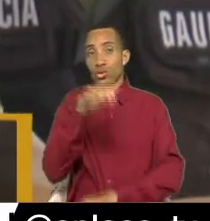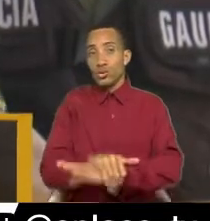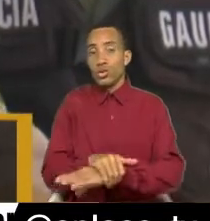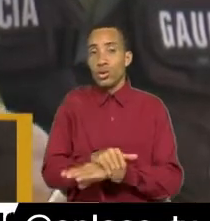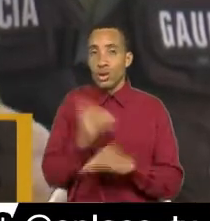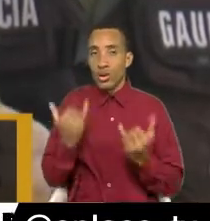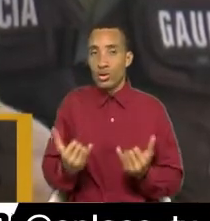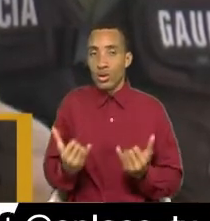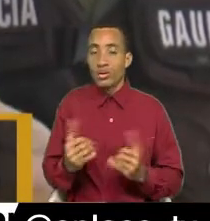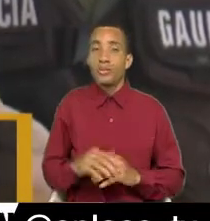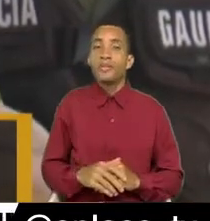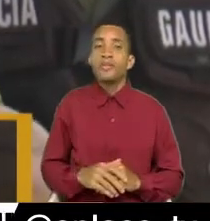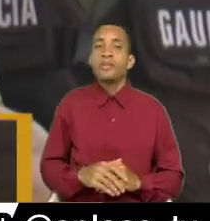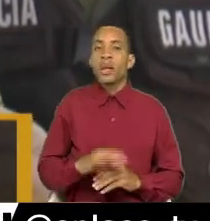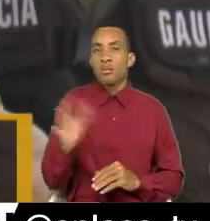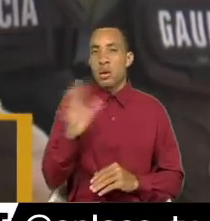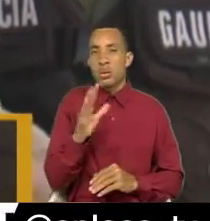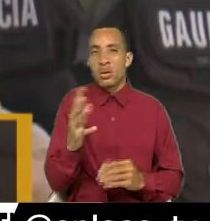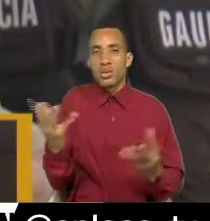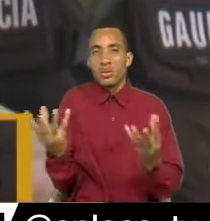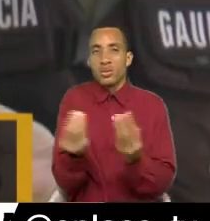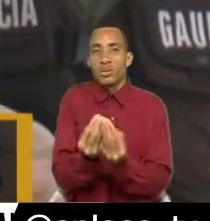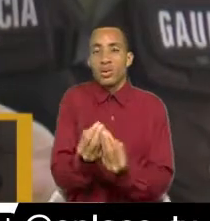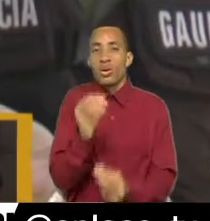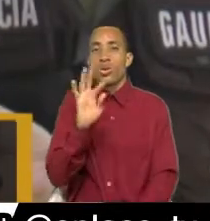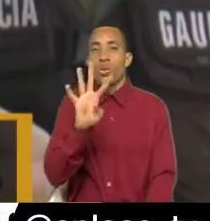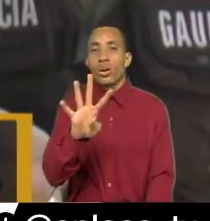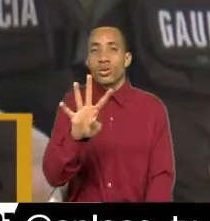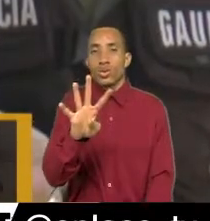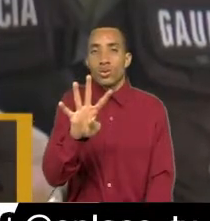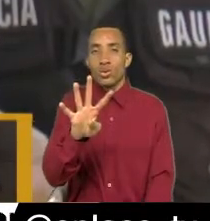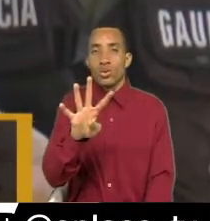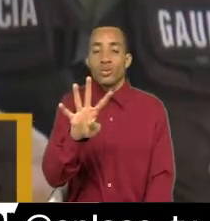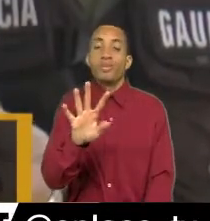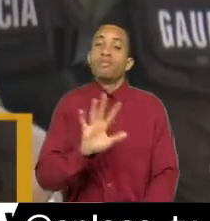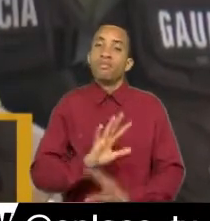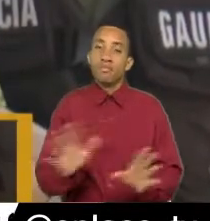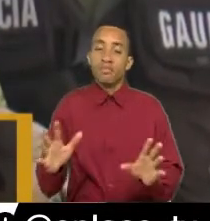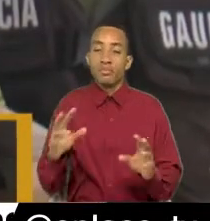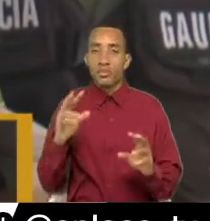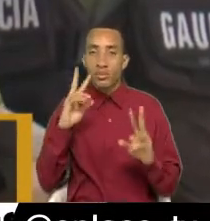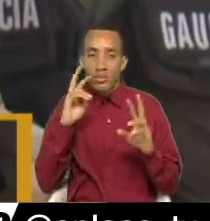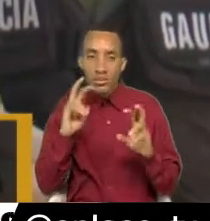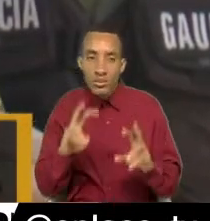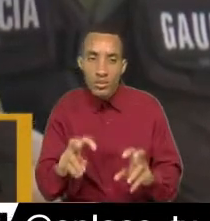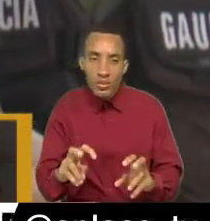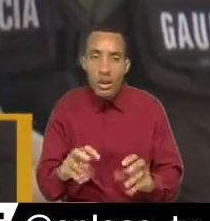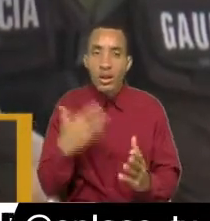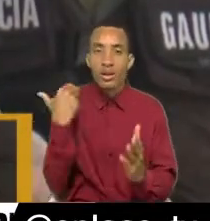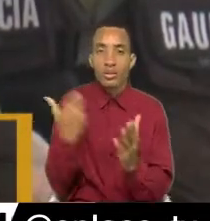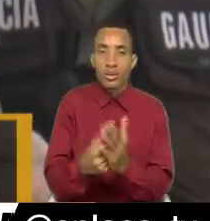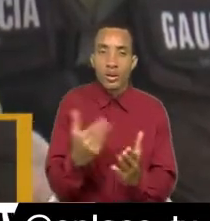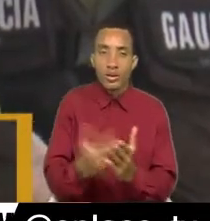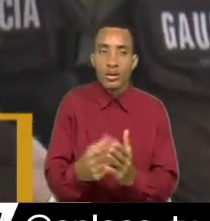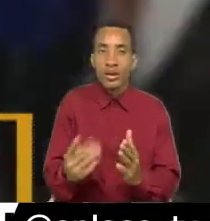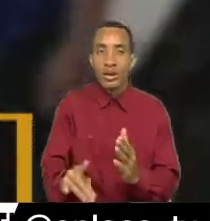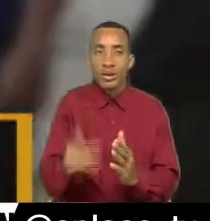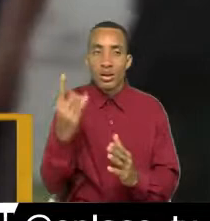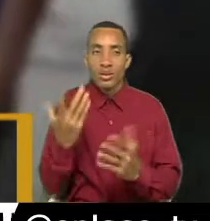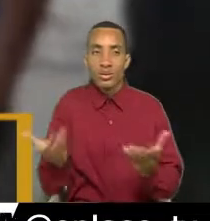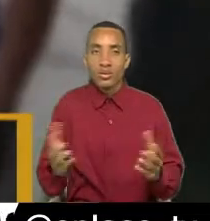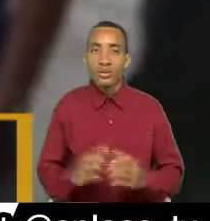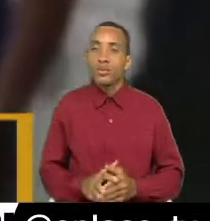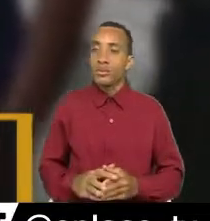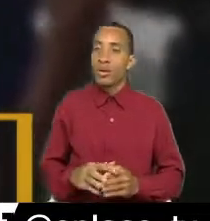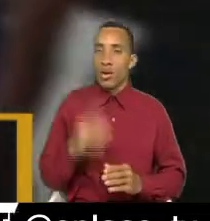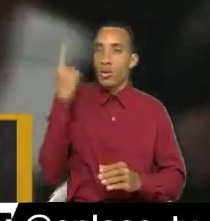tenemos que hacían parte cuatro bandidos de esta estructura criminal y estamos ubicando los acervos probatorios para sacar las siguientes órdenes de captura.